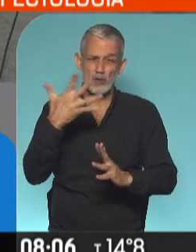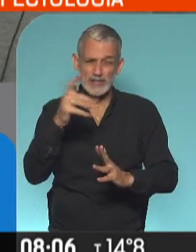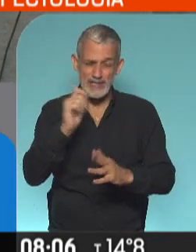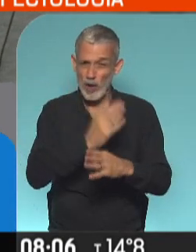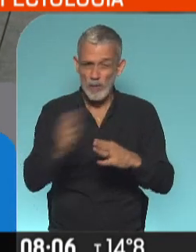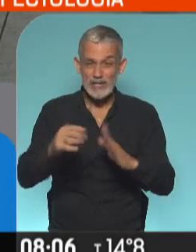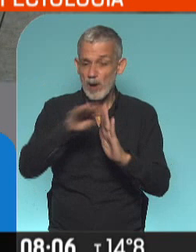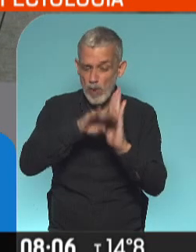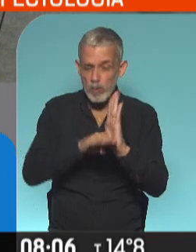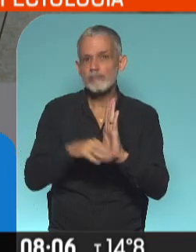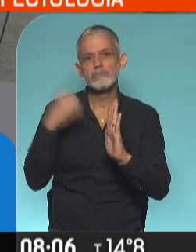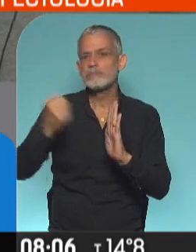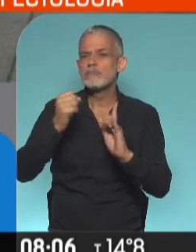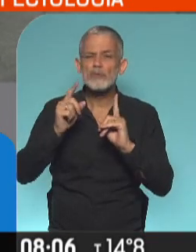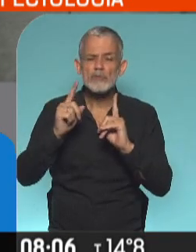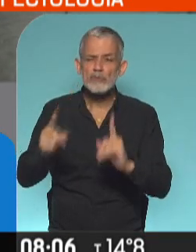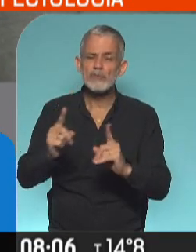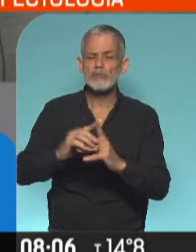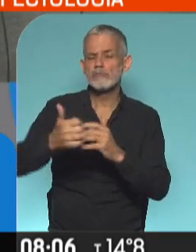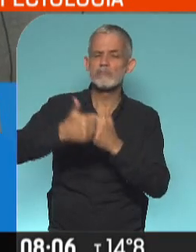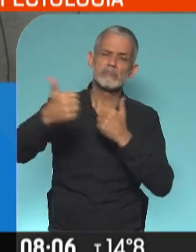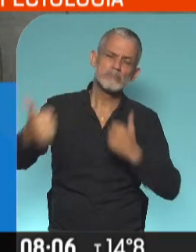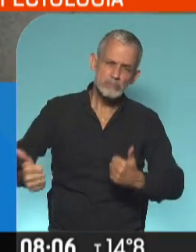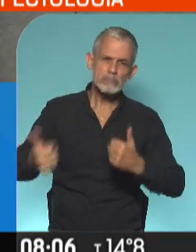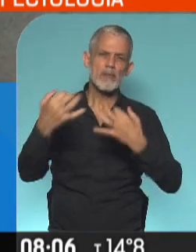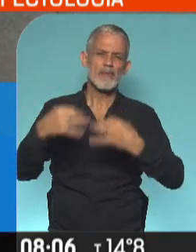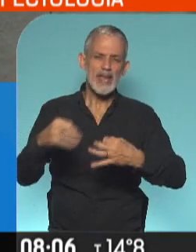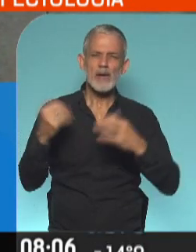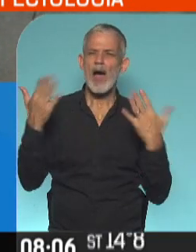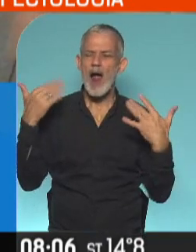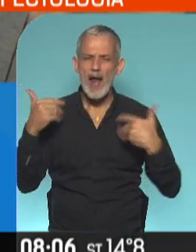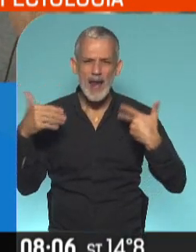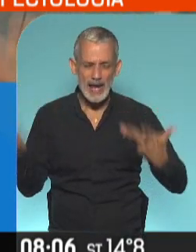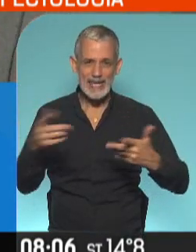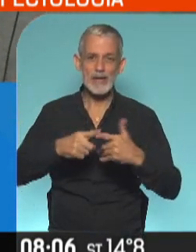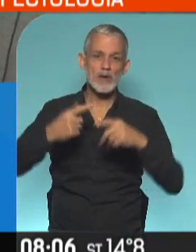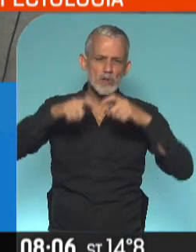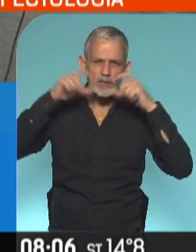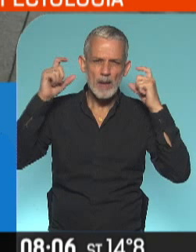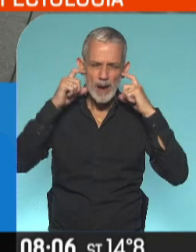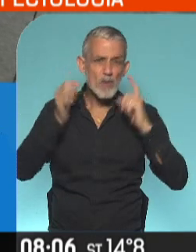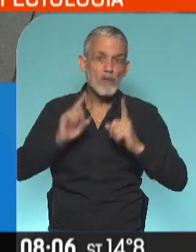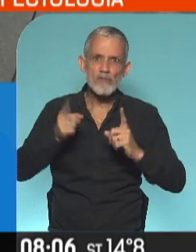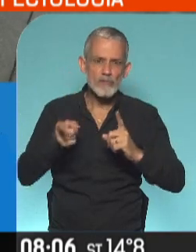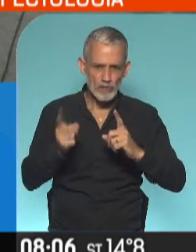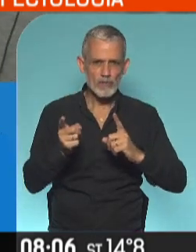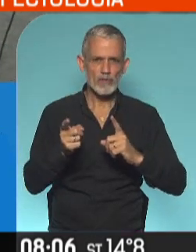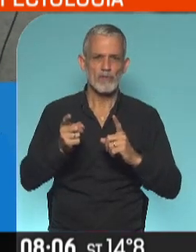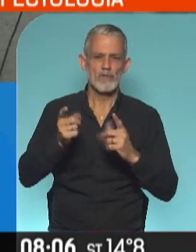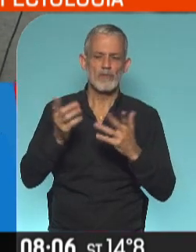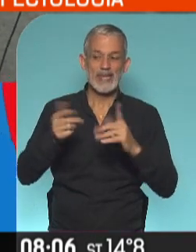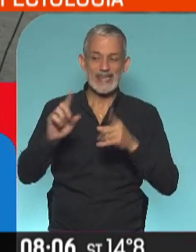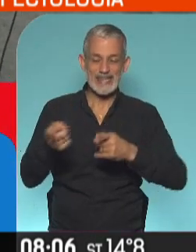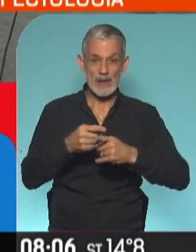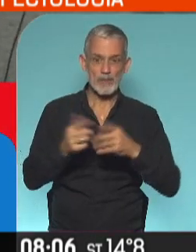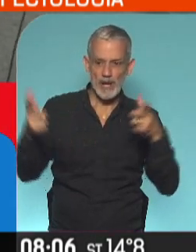siguen siendo muy importantes, o sea, mantenernos alejados, al aire libre, con tapabocas permanentemente y